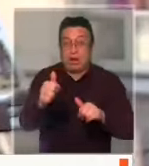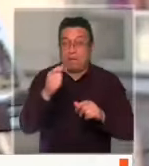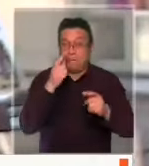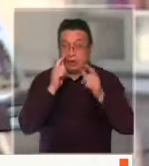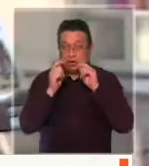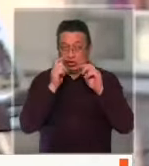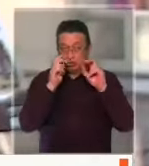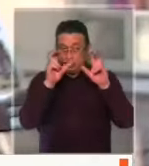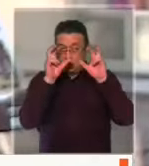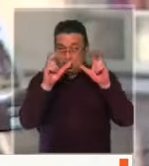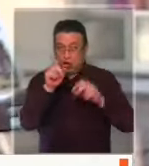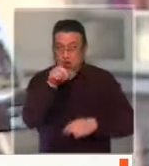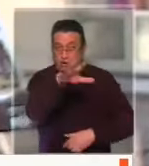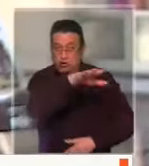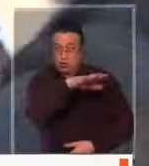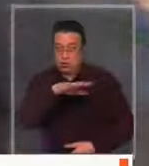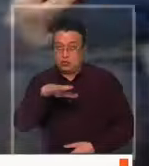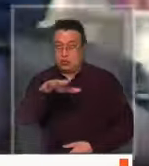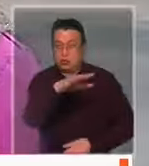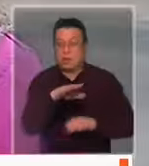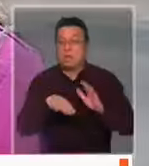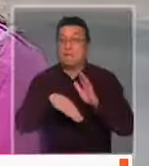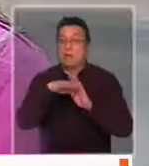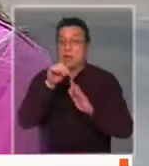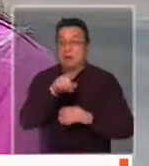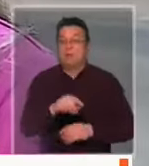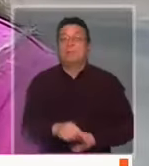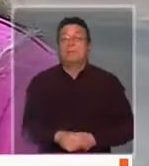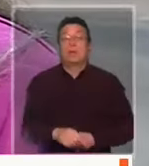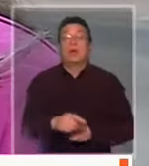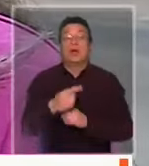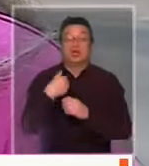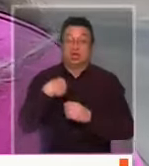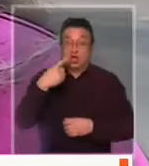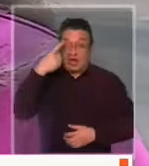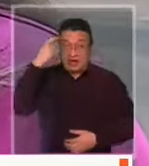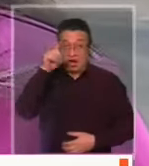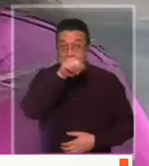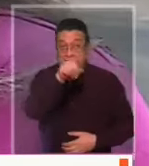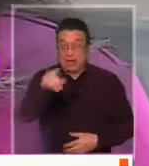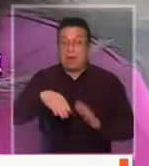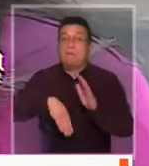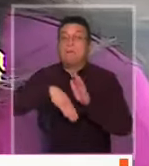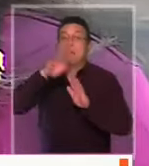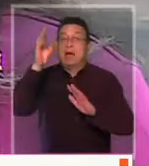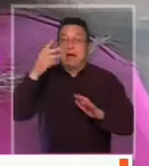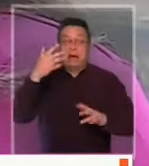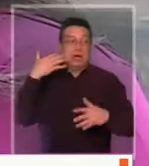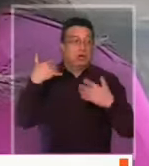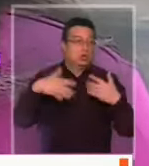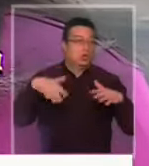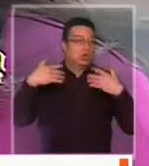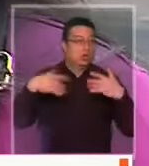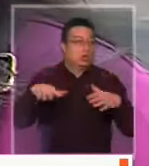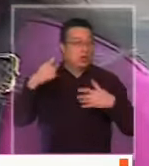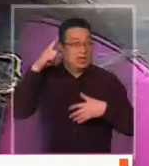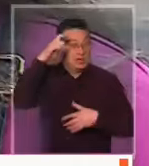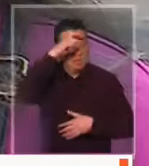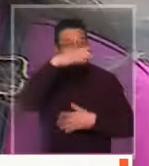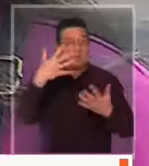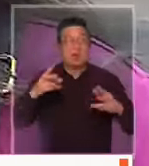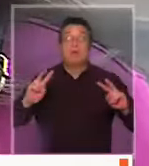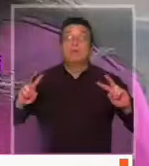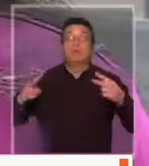ojo bastante más intensivo. Yo creo que para ellos es más terrible por el tema de la